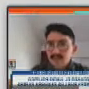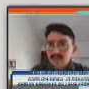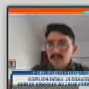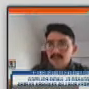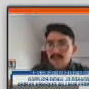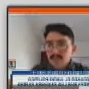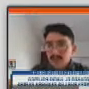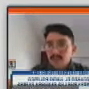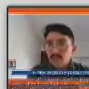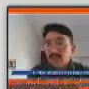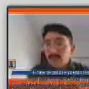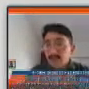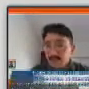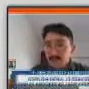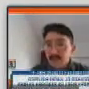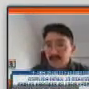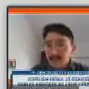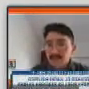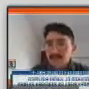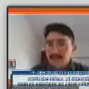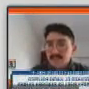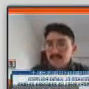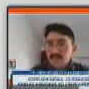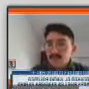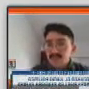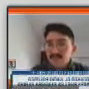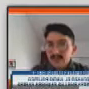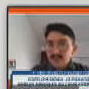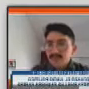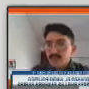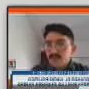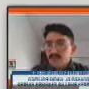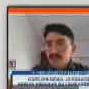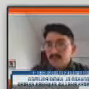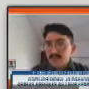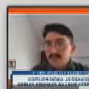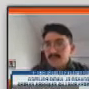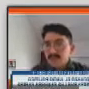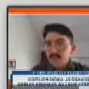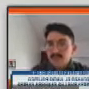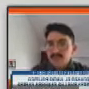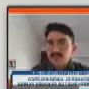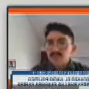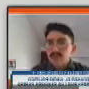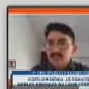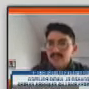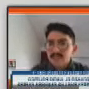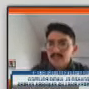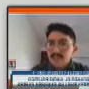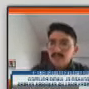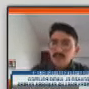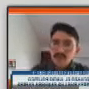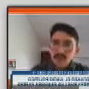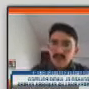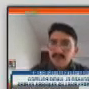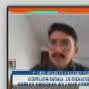candidato de gobierno que ganó las primarias de la derecha se ha ido desinflando y el apoyo ha sido capitalizado por José Antonio Kast. Y